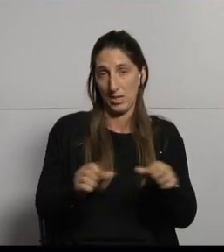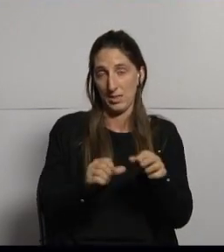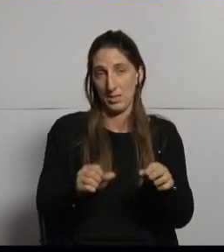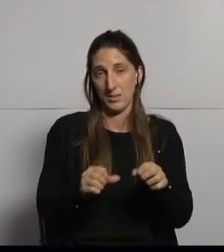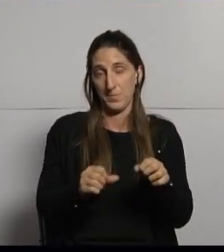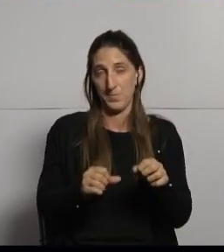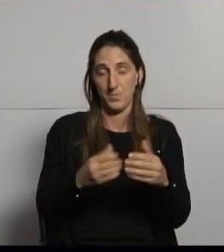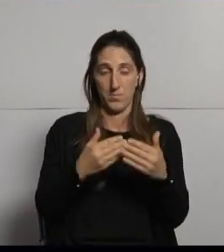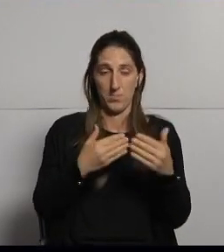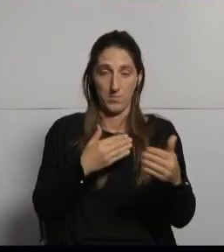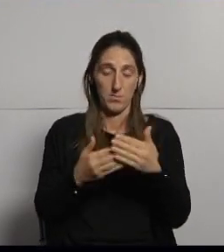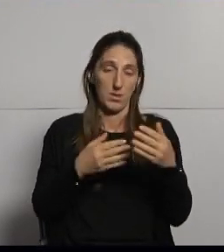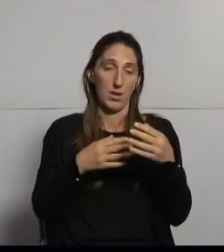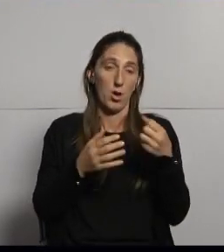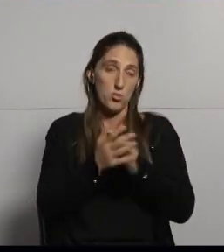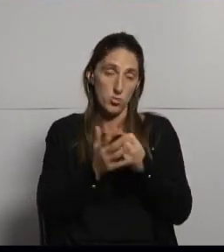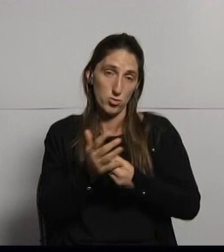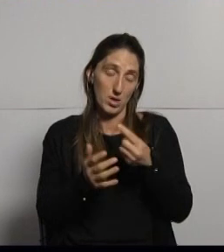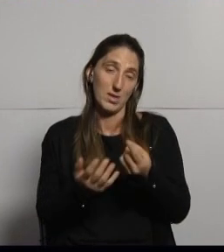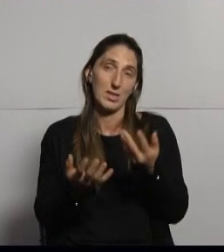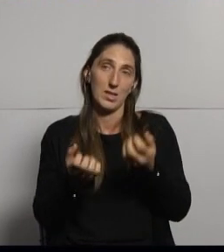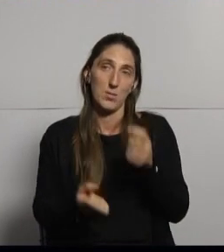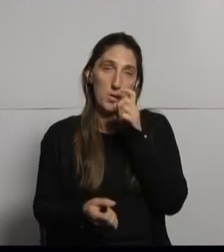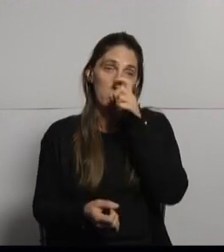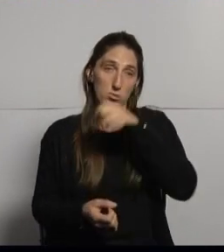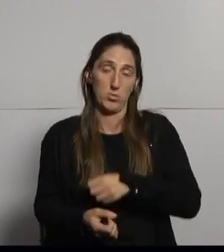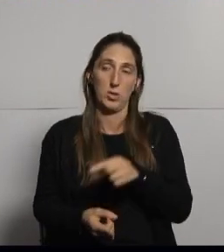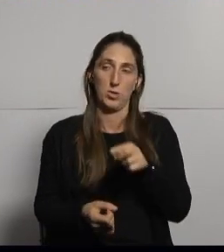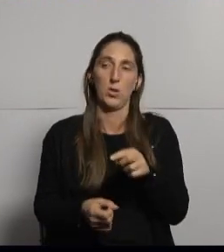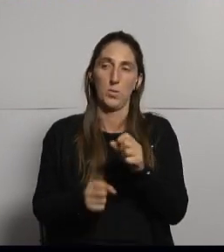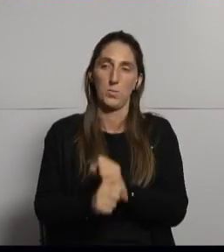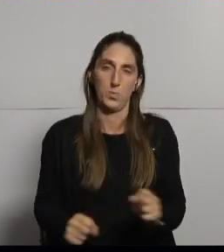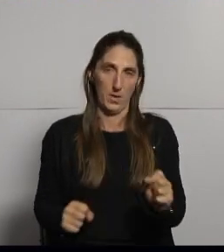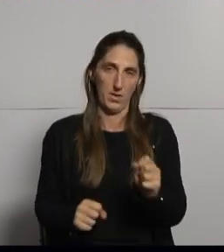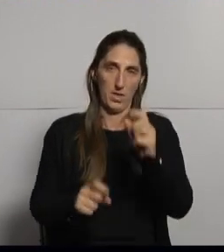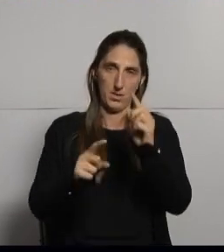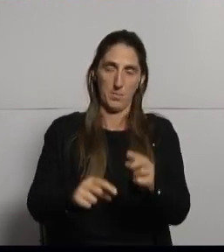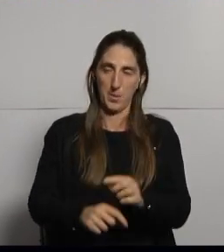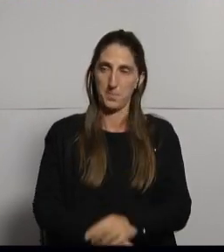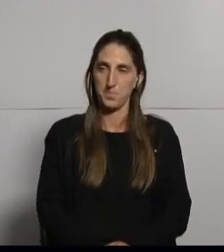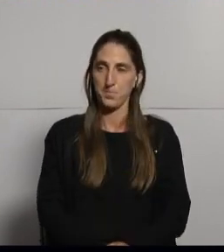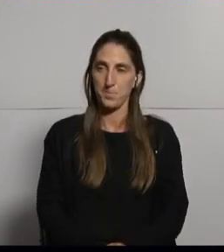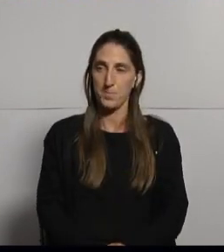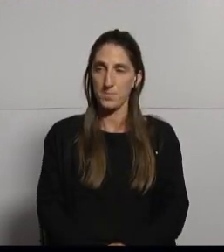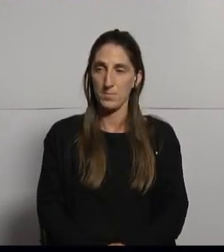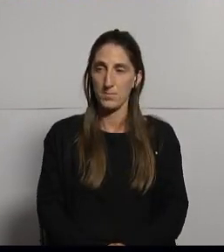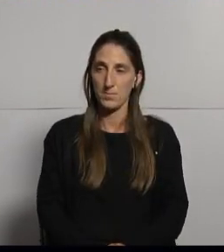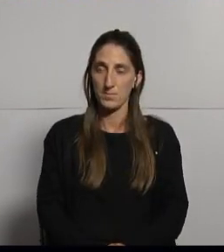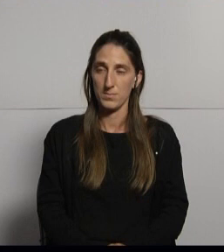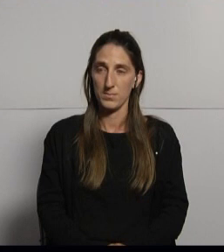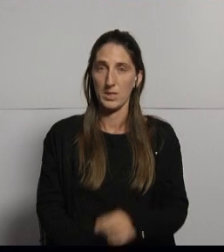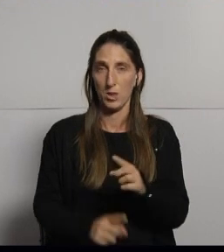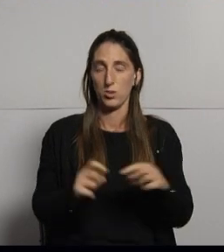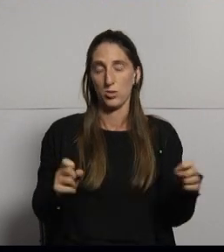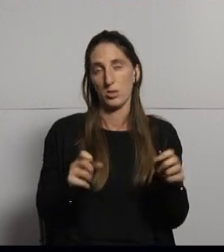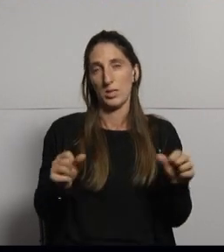hacerle frente. Y, bueno, queremos que Montevideo, de alguna forma, también así lo haga. Les voy a hacer un breve repaso de qué cosas se